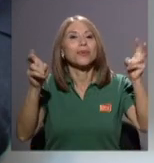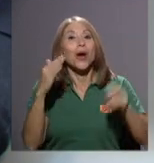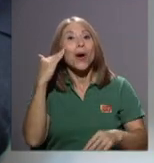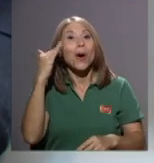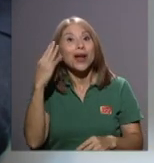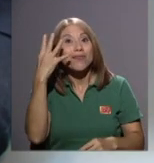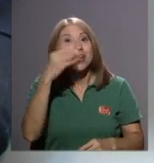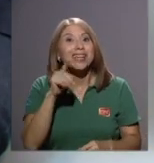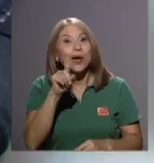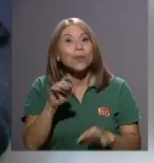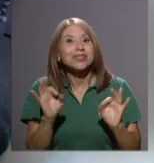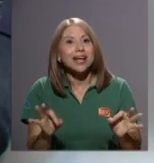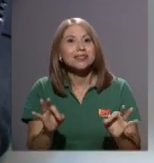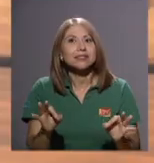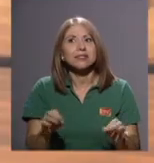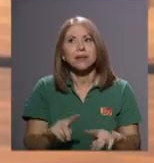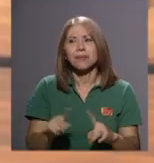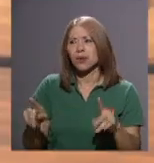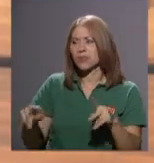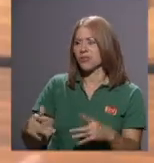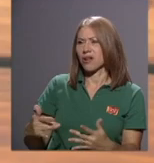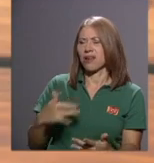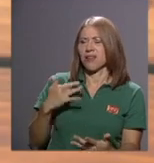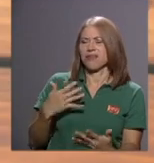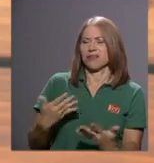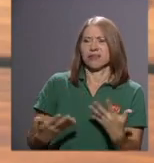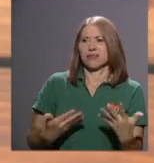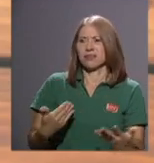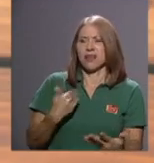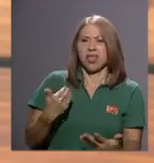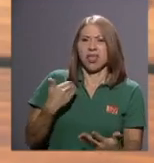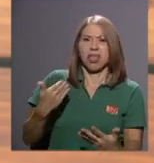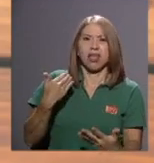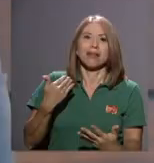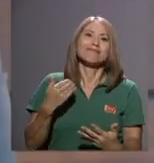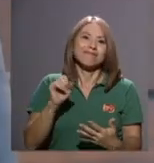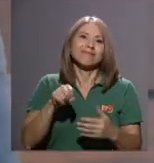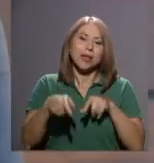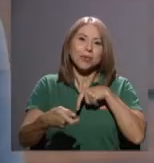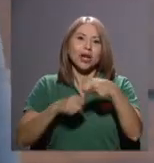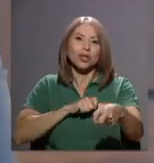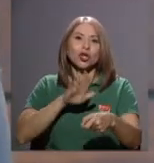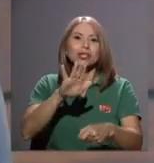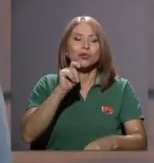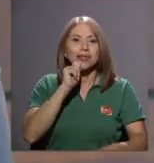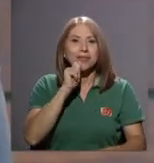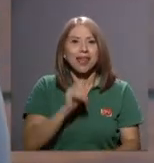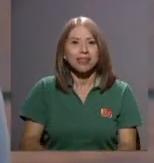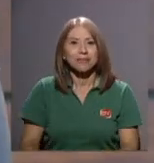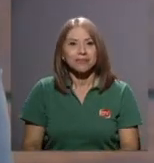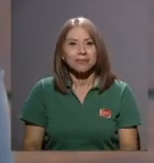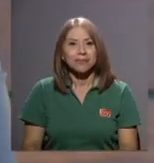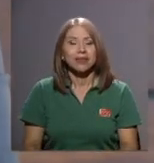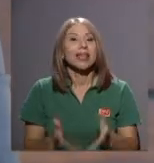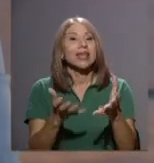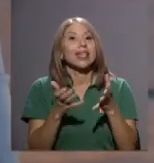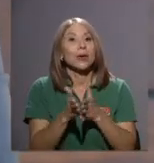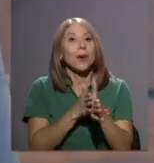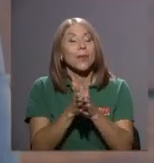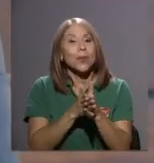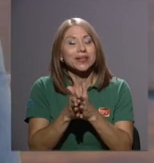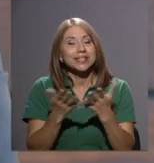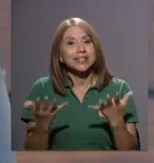persona le parece odioso, que lo haga, entonces como... Sí, por supuesto que es violatorio su intimidad. Quiero aprovechar, nos quedan 30